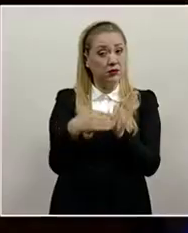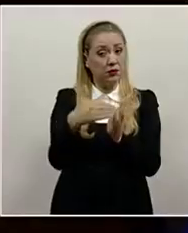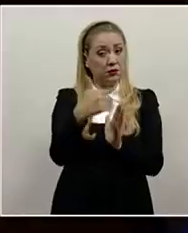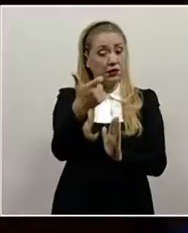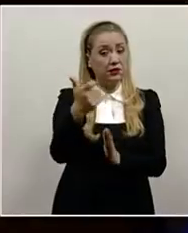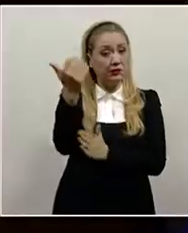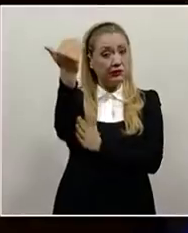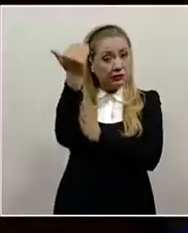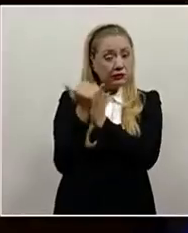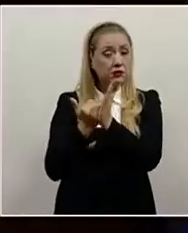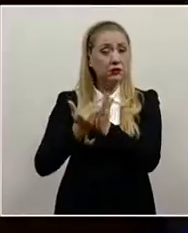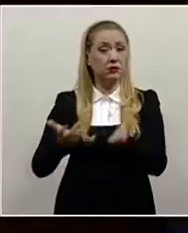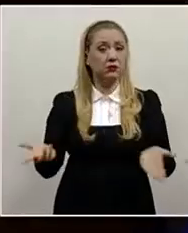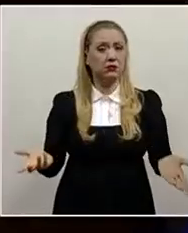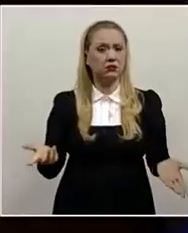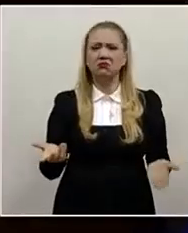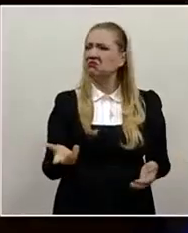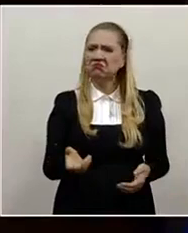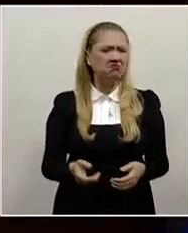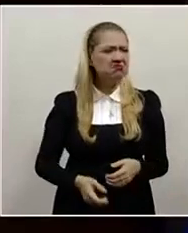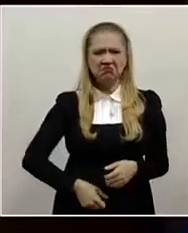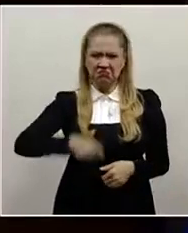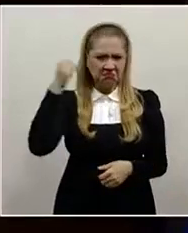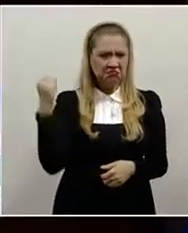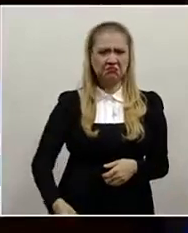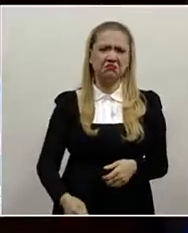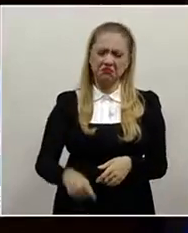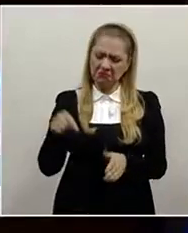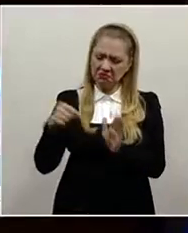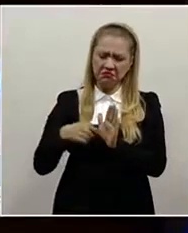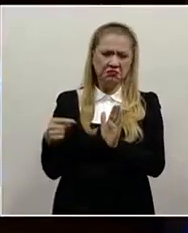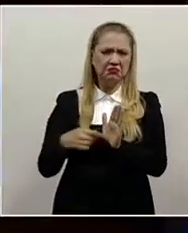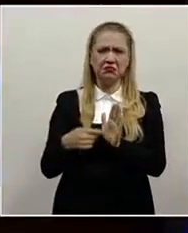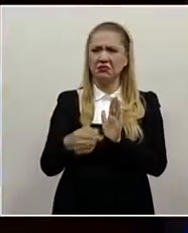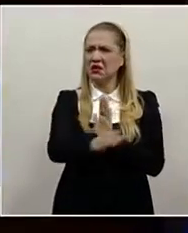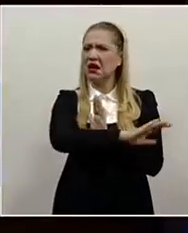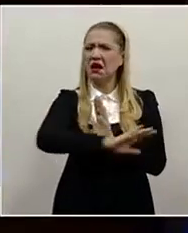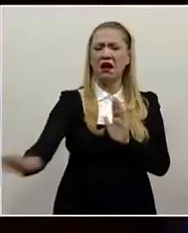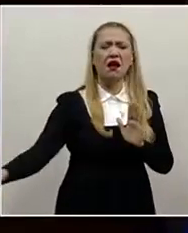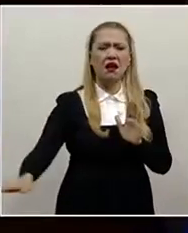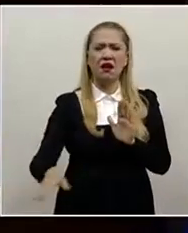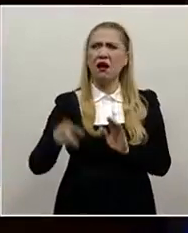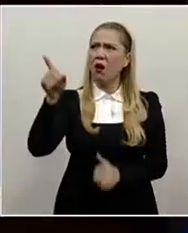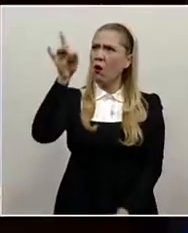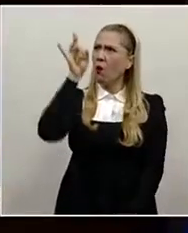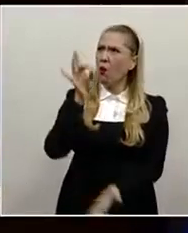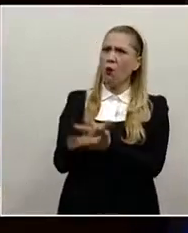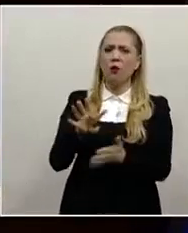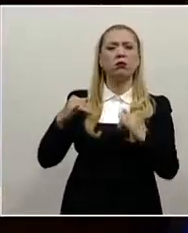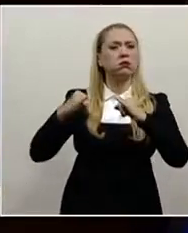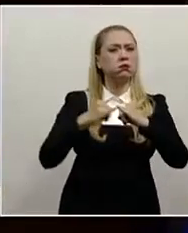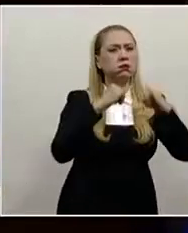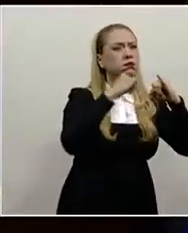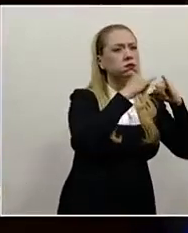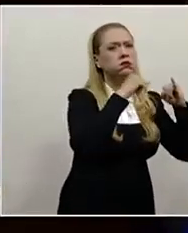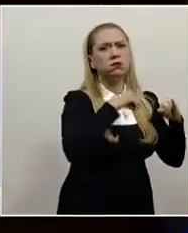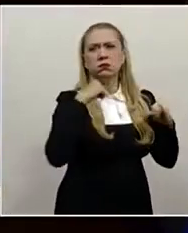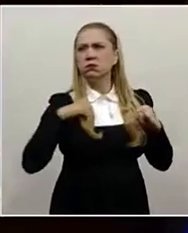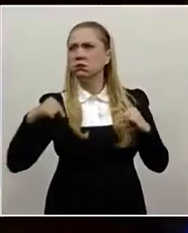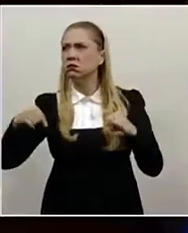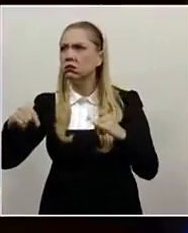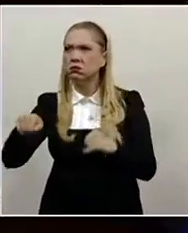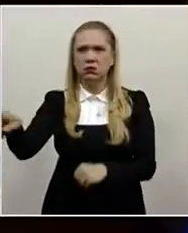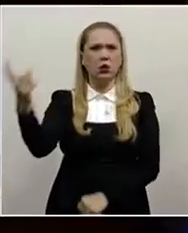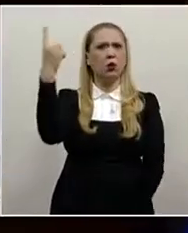pesos vamos a apoyar este dictamen porque es el único organismo autónomo que no